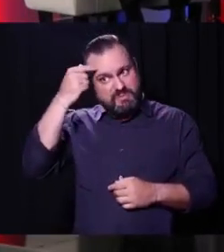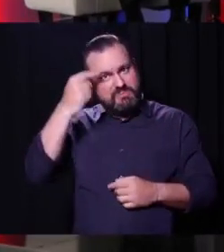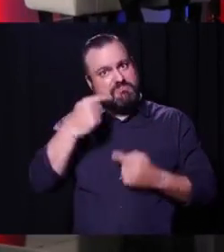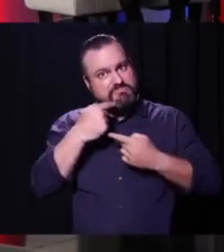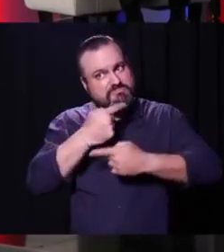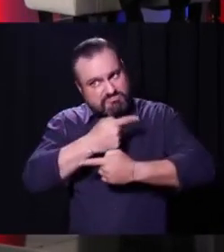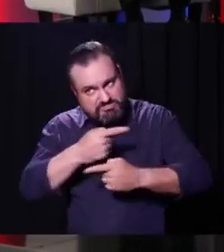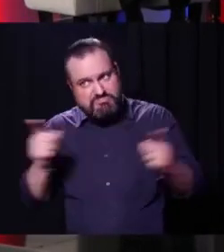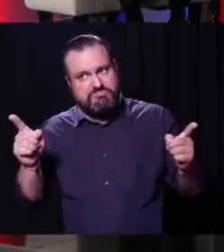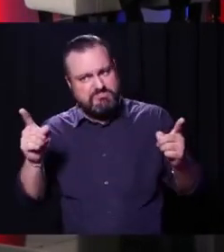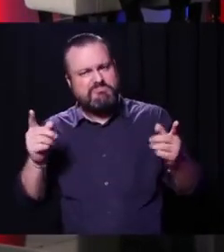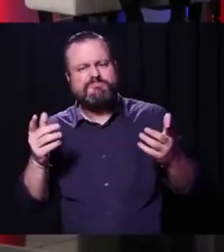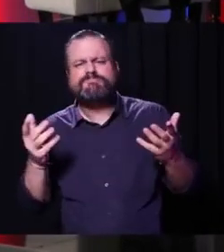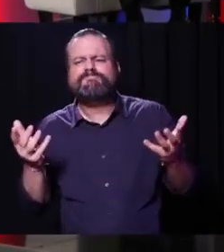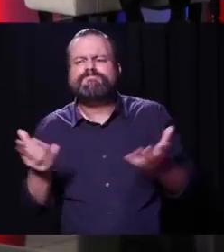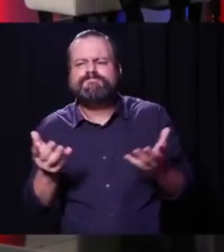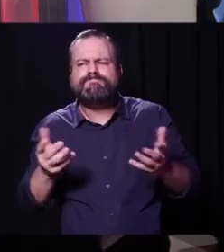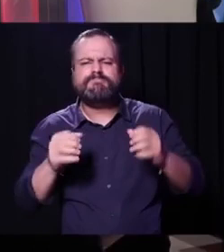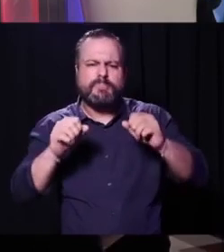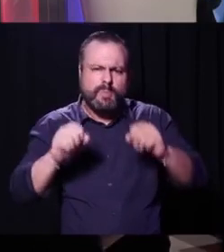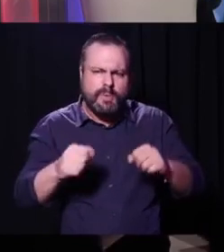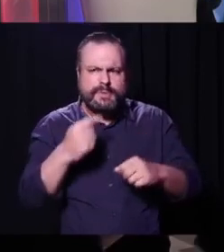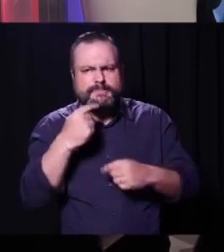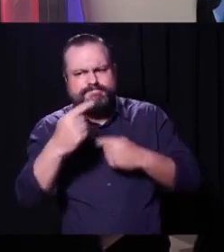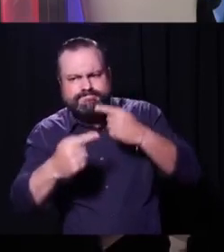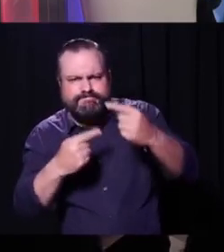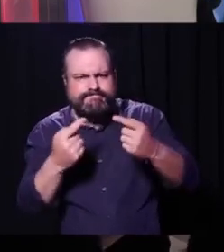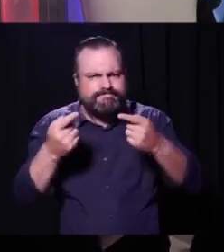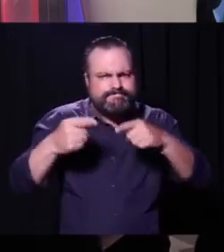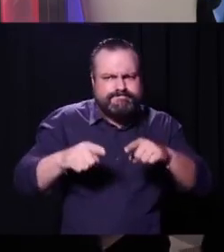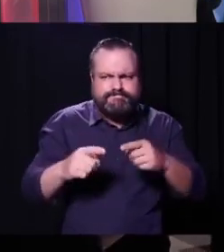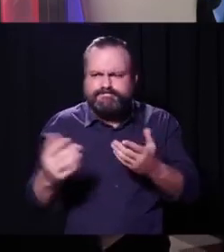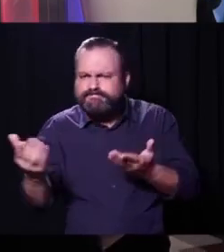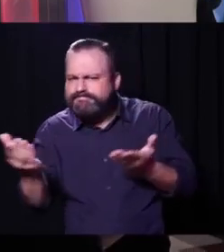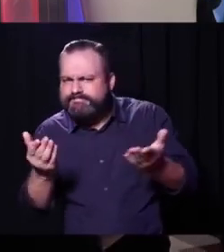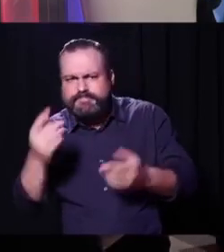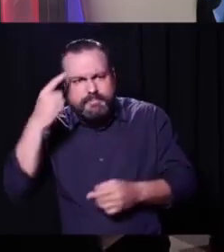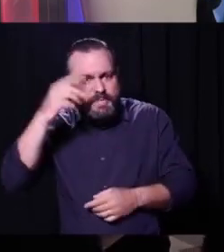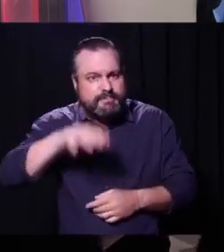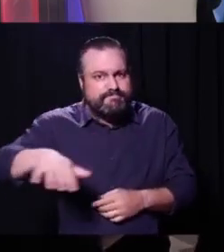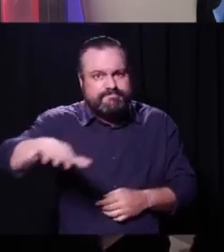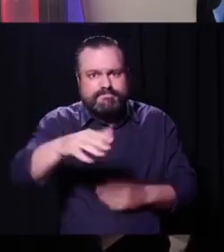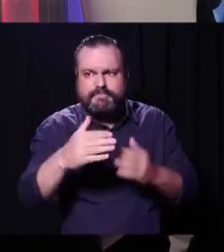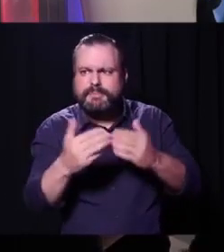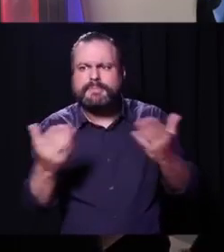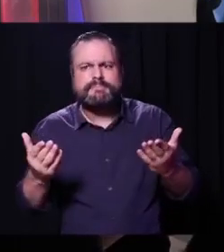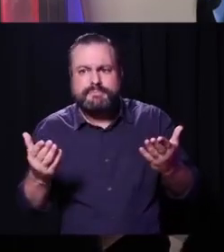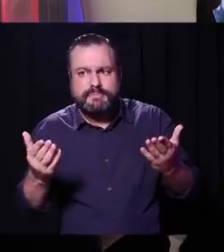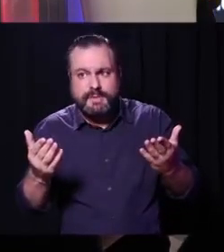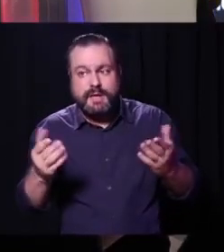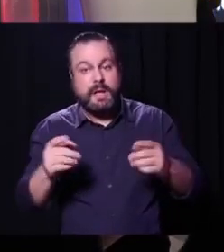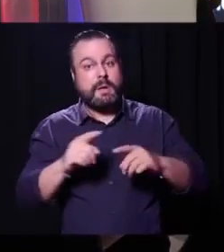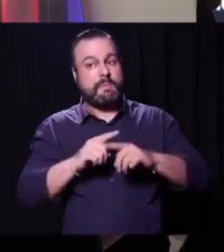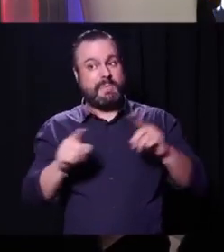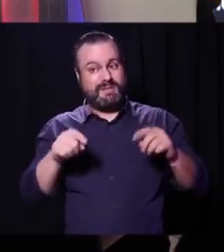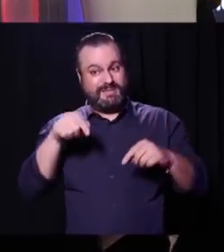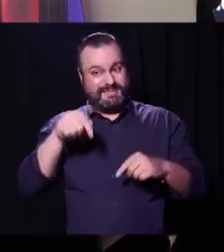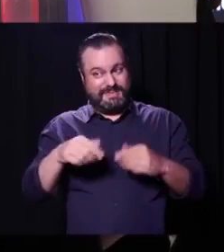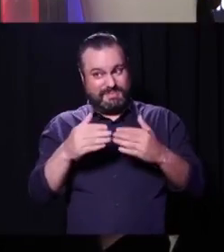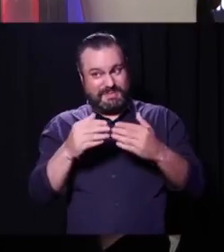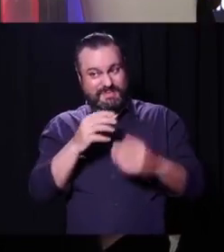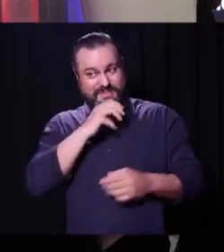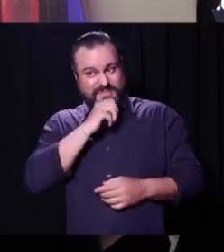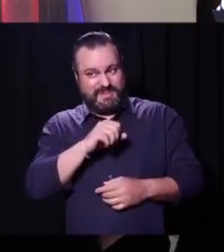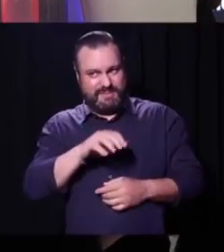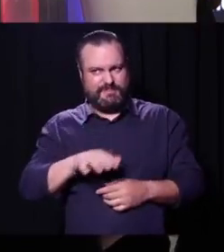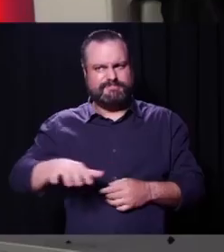millones en una dispensa fiscal porque no se recolectó lo que se esperaba recolectar. Panamá es uno de los países con menor carga tributaria.